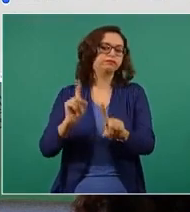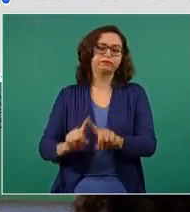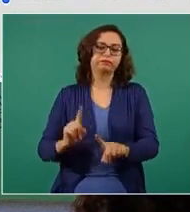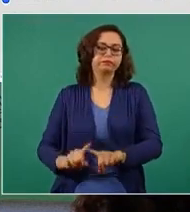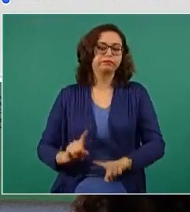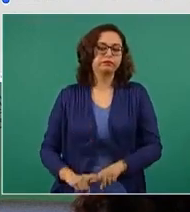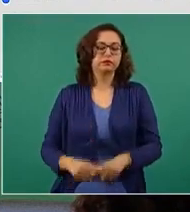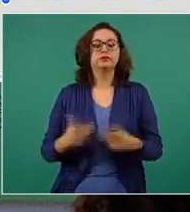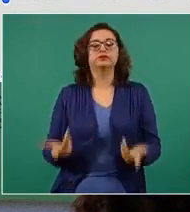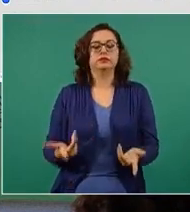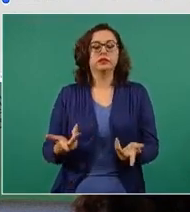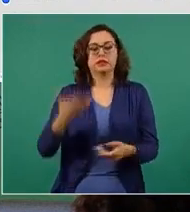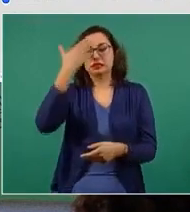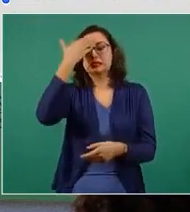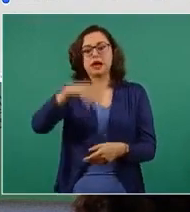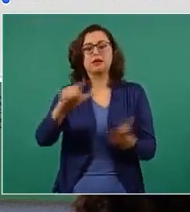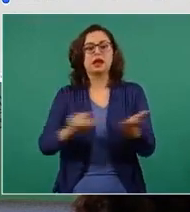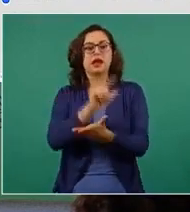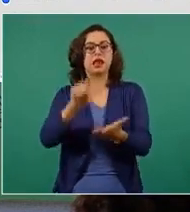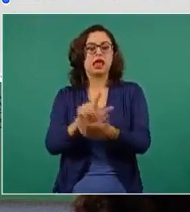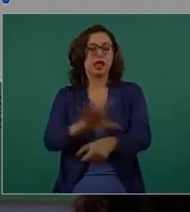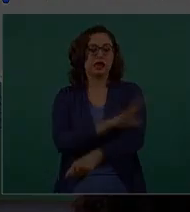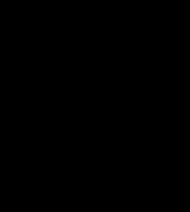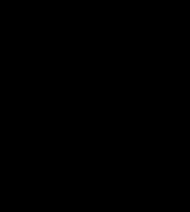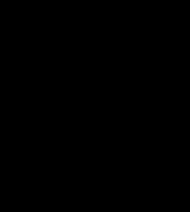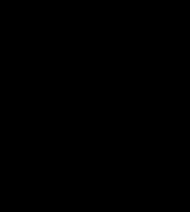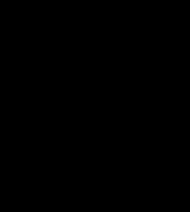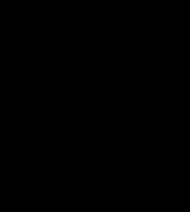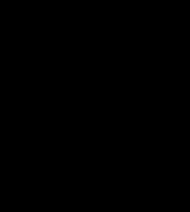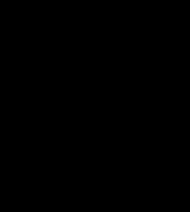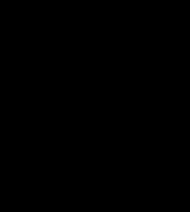en la aprobación de la llamada reforma energética, que sobornaron a legisladores.